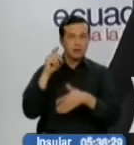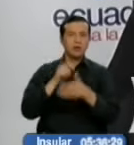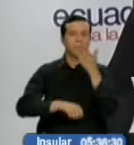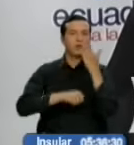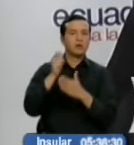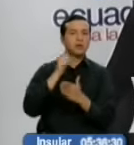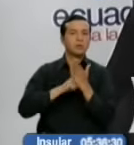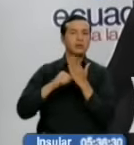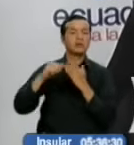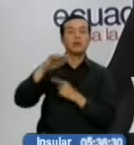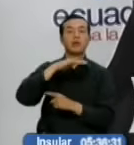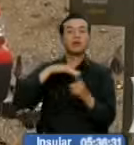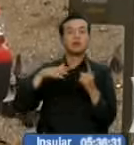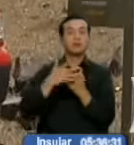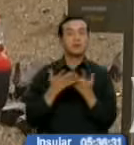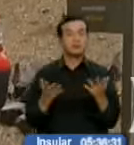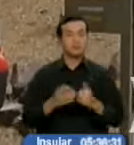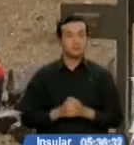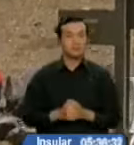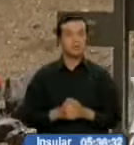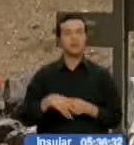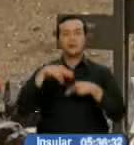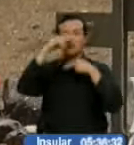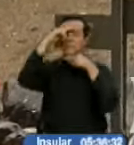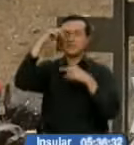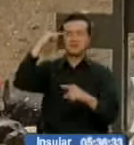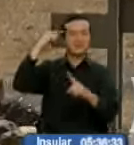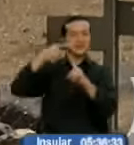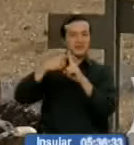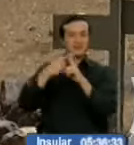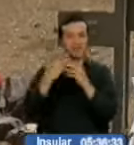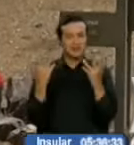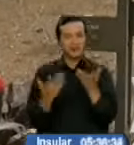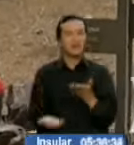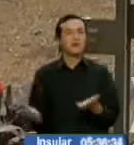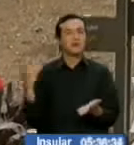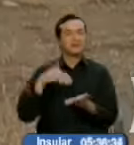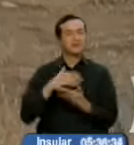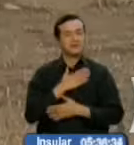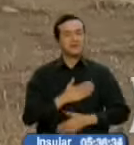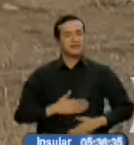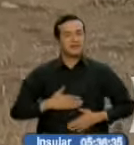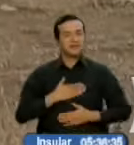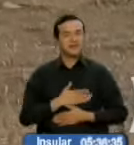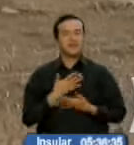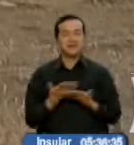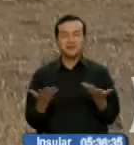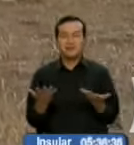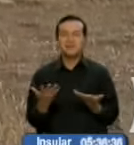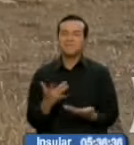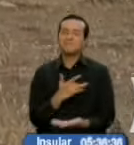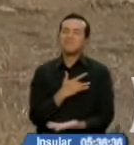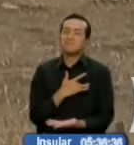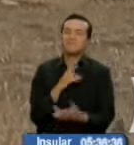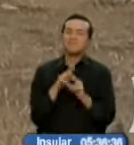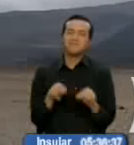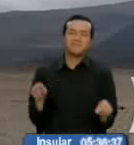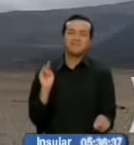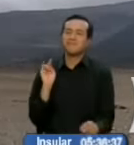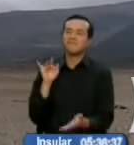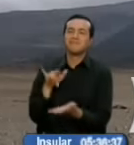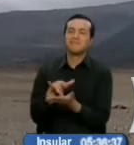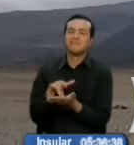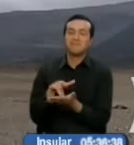Ministerio del Ambiente. Son buenas noticias que permitirán nuevamente disfrutar de este contacto con la naturaleza a